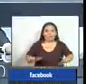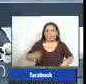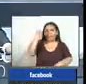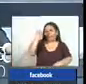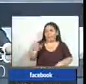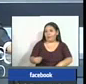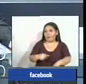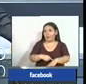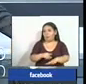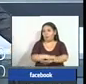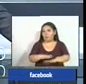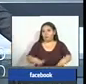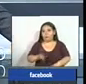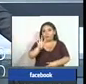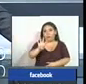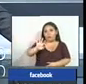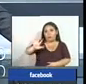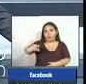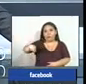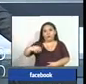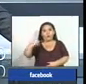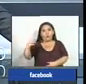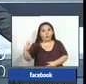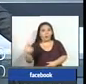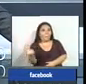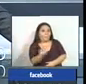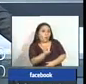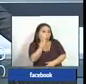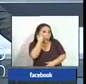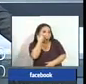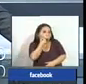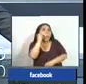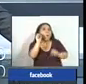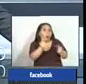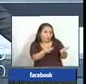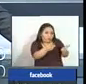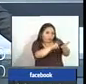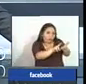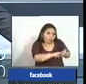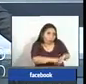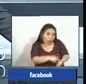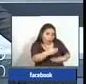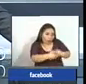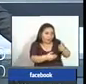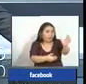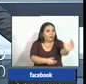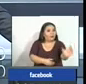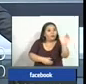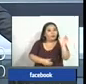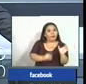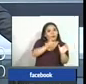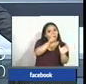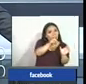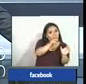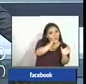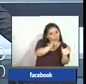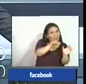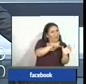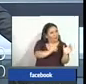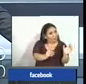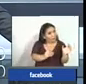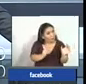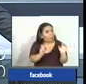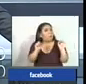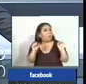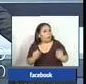plazo para que los más de 45 mil jóvenes aptos para preenrolarse tramitaran su documento único de identidad y así participar en las